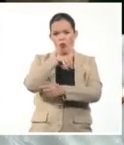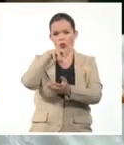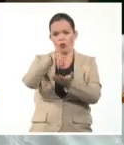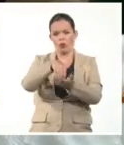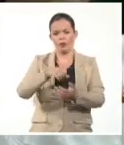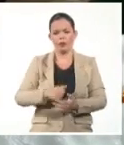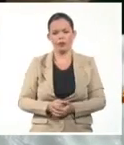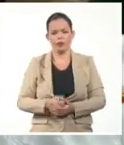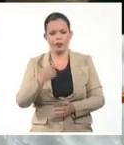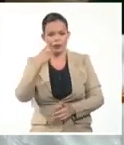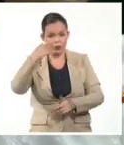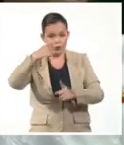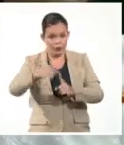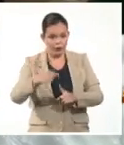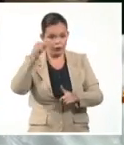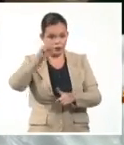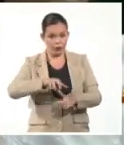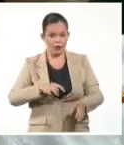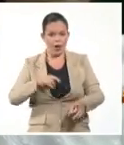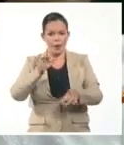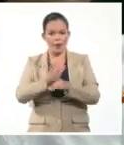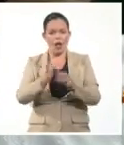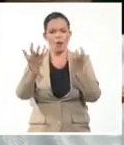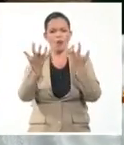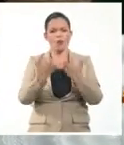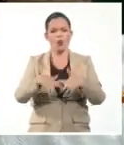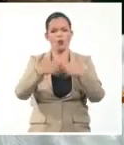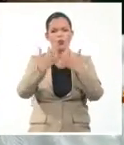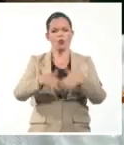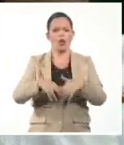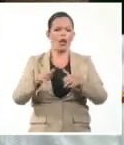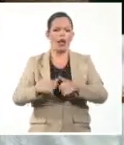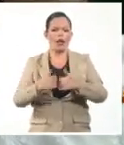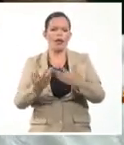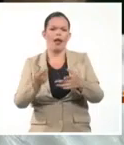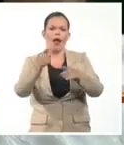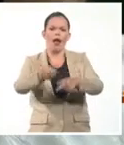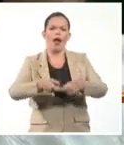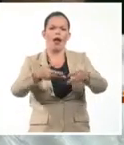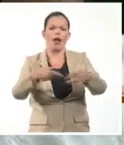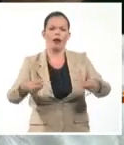occidente en producción agrícola, en producción